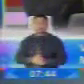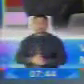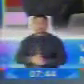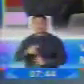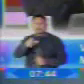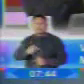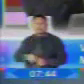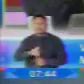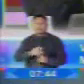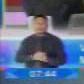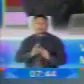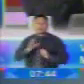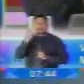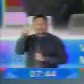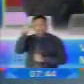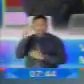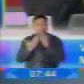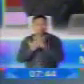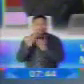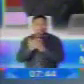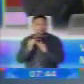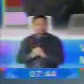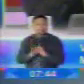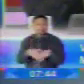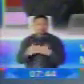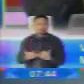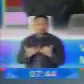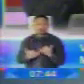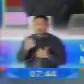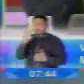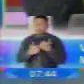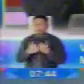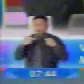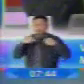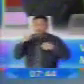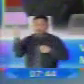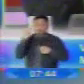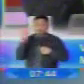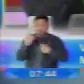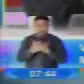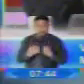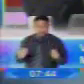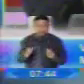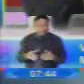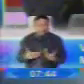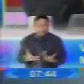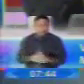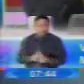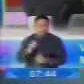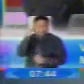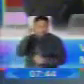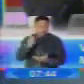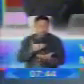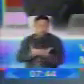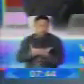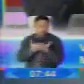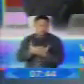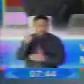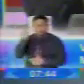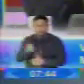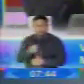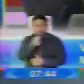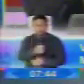que trabajen en innovación de cómo resolver este dilema que nos supone la pandemia a los trabajadores del arte y la